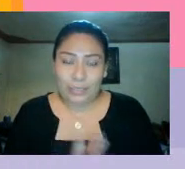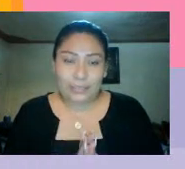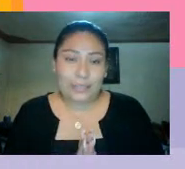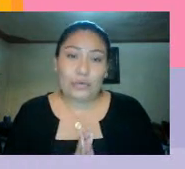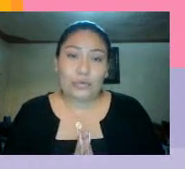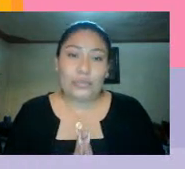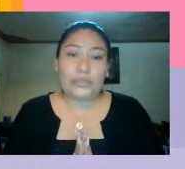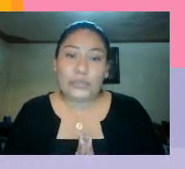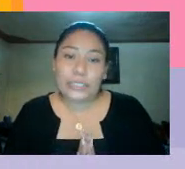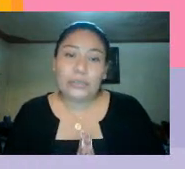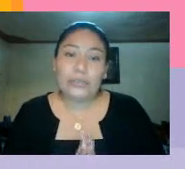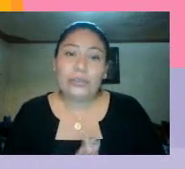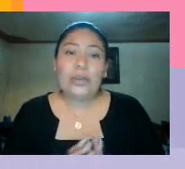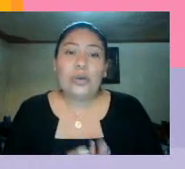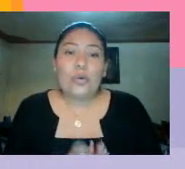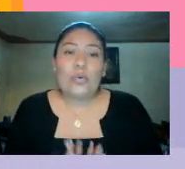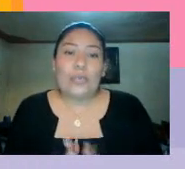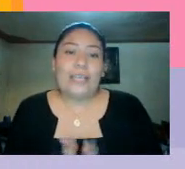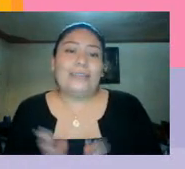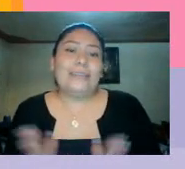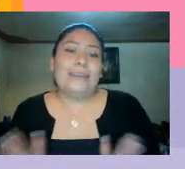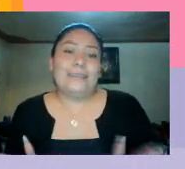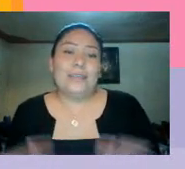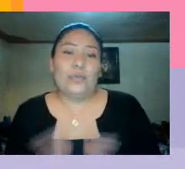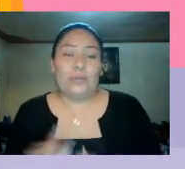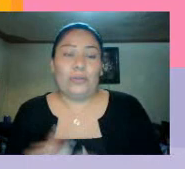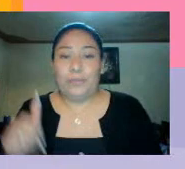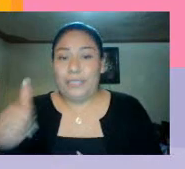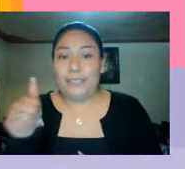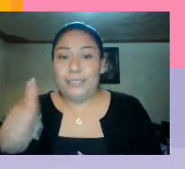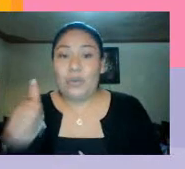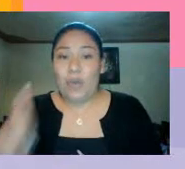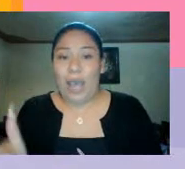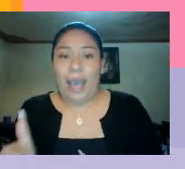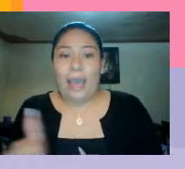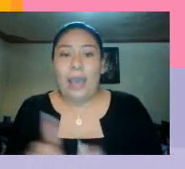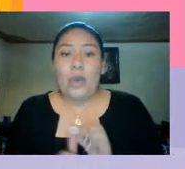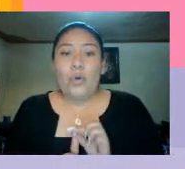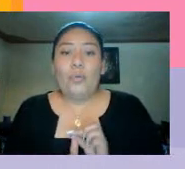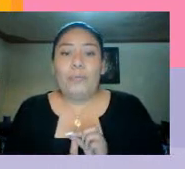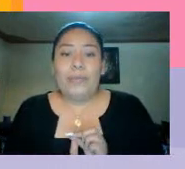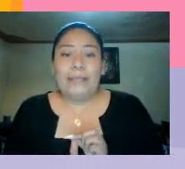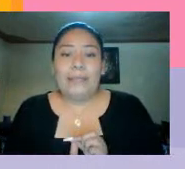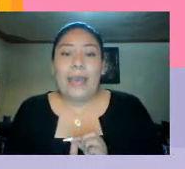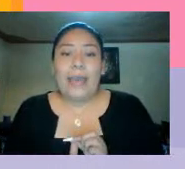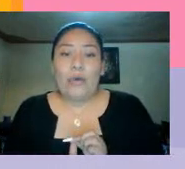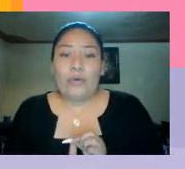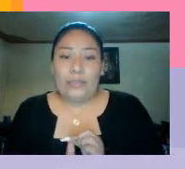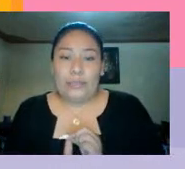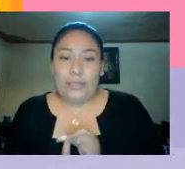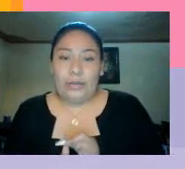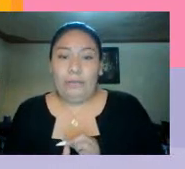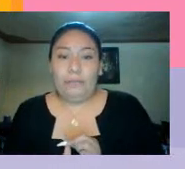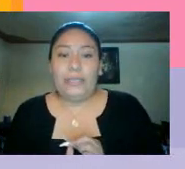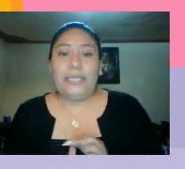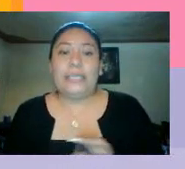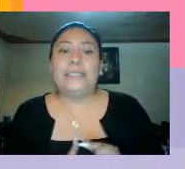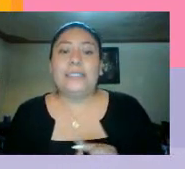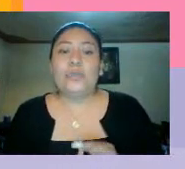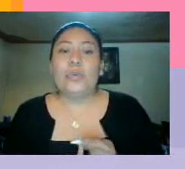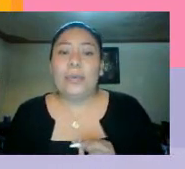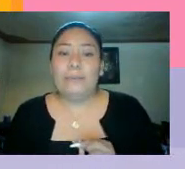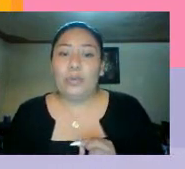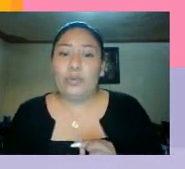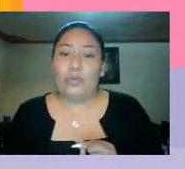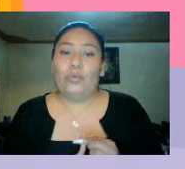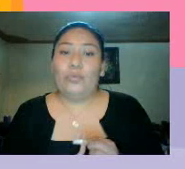piratita que está con un tesorito. ¿De qué trataría ese cuento? Inciso A. Un pirata ahorra dinero.